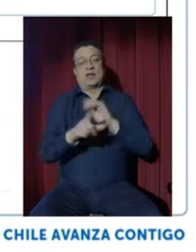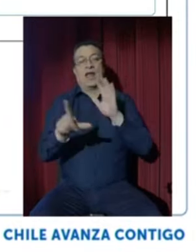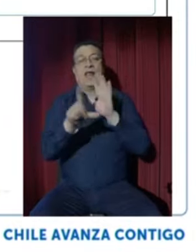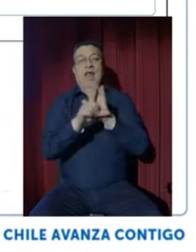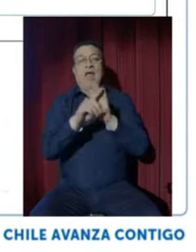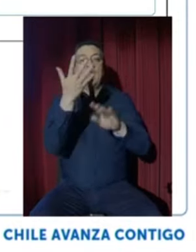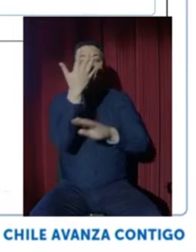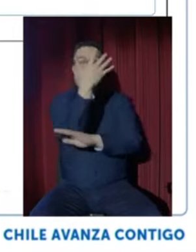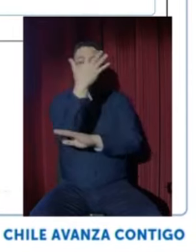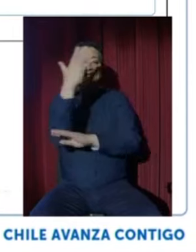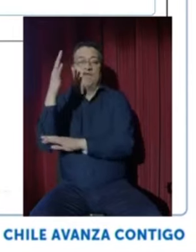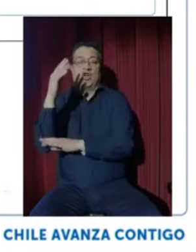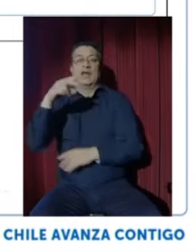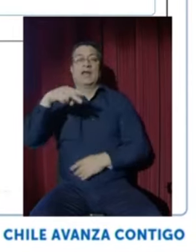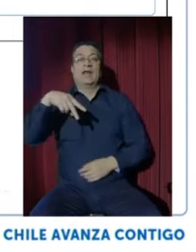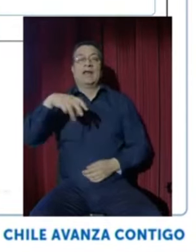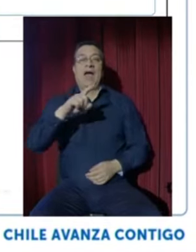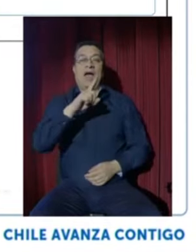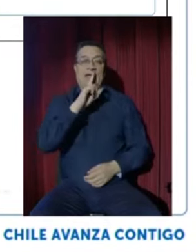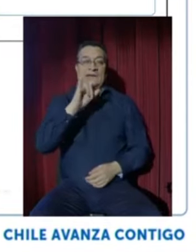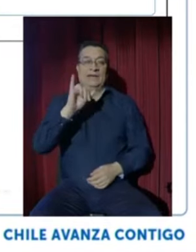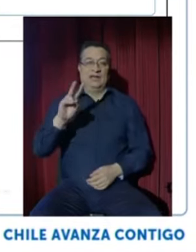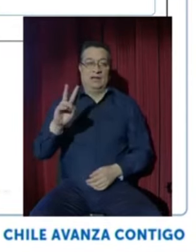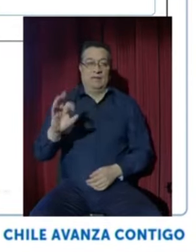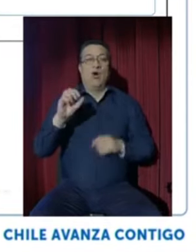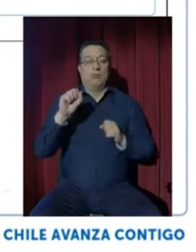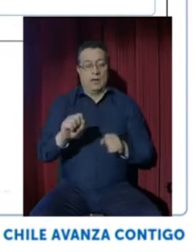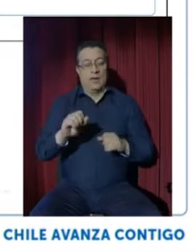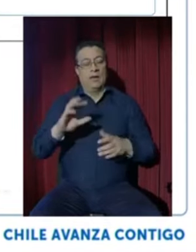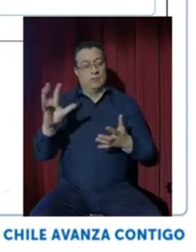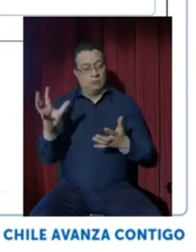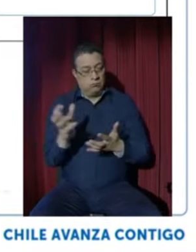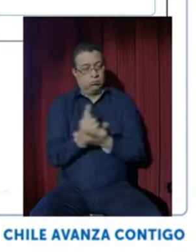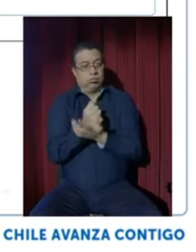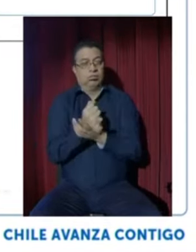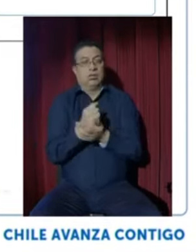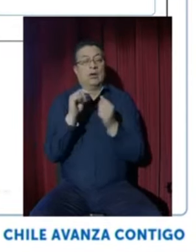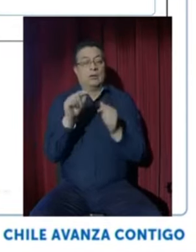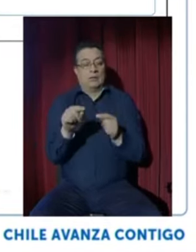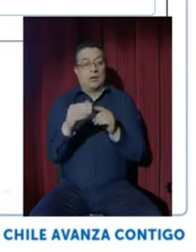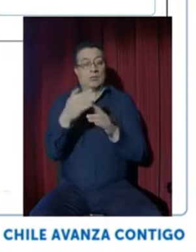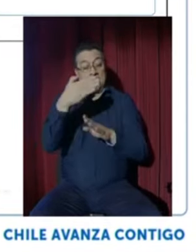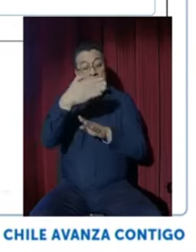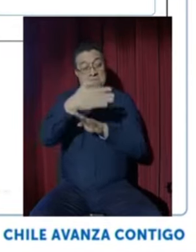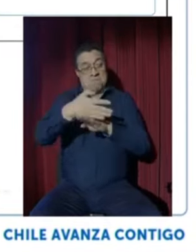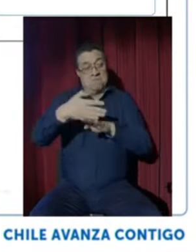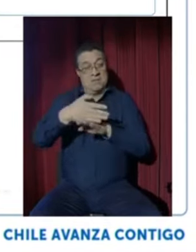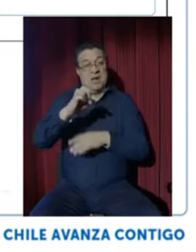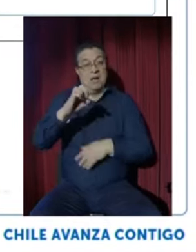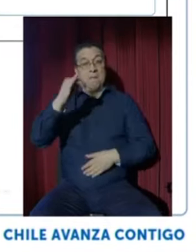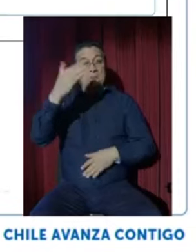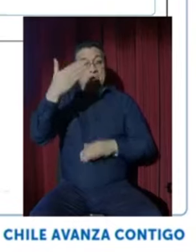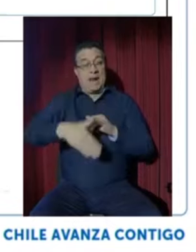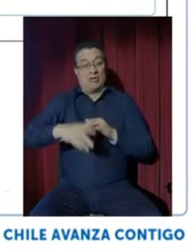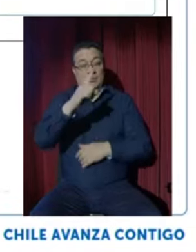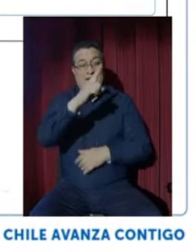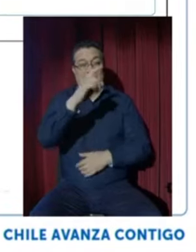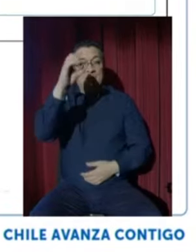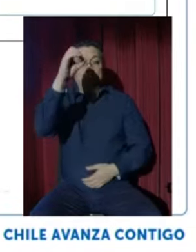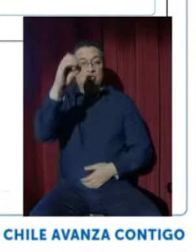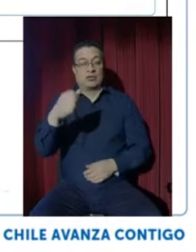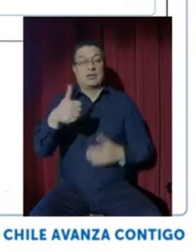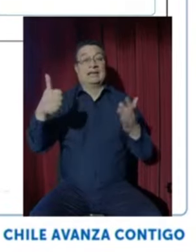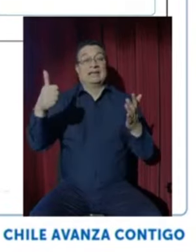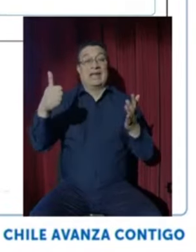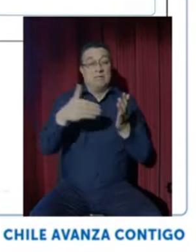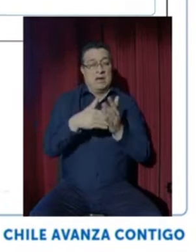bosqu Nativo eso nos permitiría Ojalá implementar en en el mediano plazo el 100% de los 6000